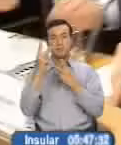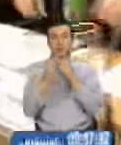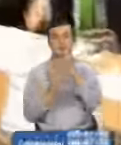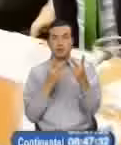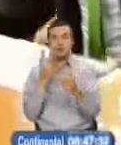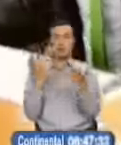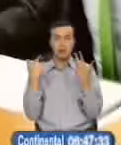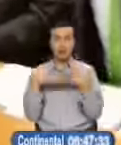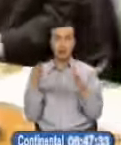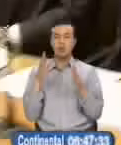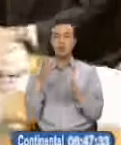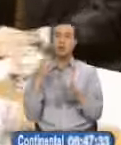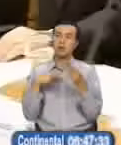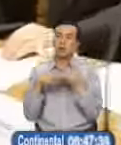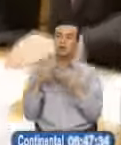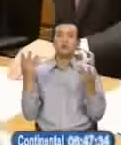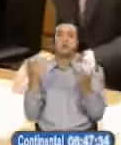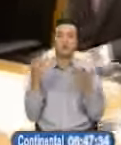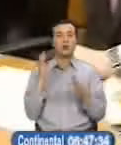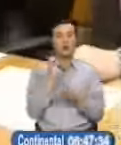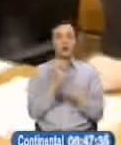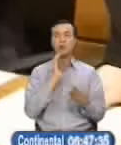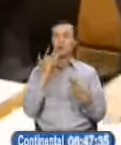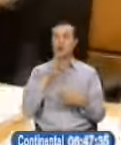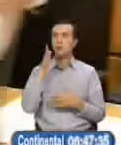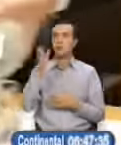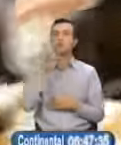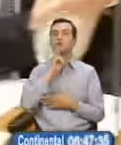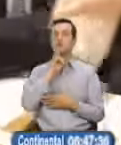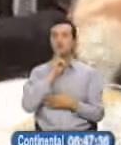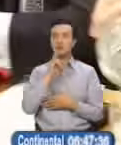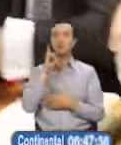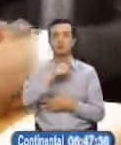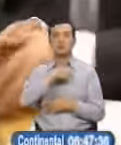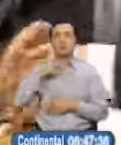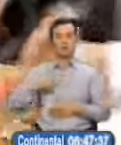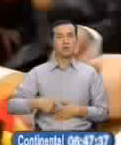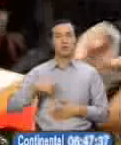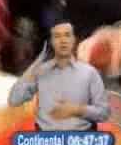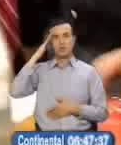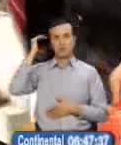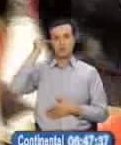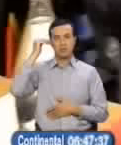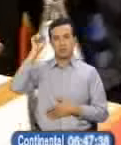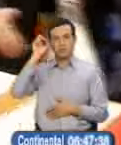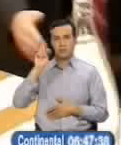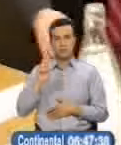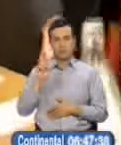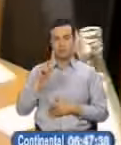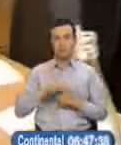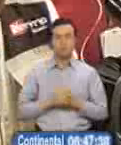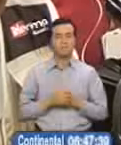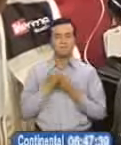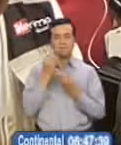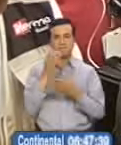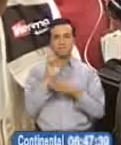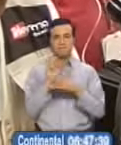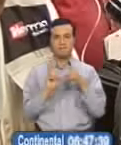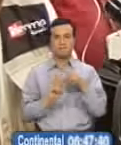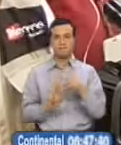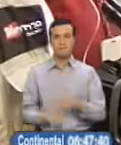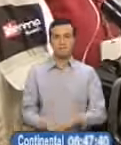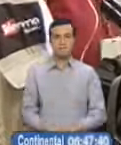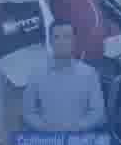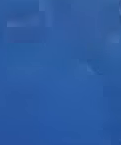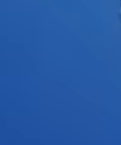visitas protocolarias y de negocios que Ecuador efectuó en Estados Unidos, China y Corea del Sur. En Guayaquil, Tyron Lino, Ecuador